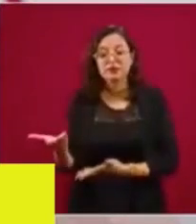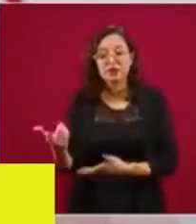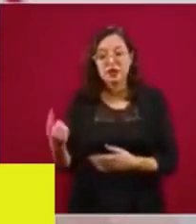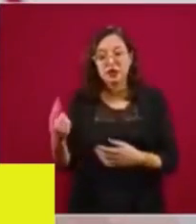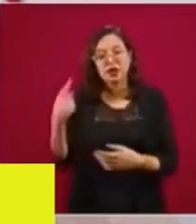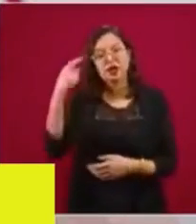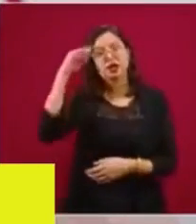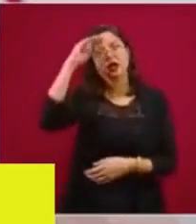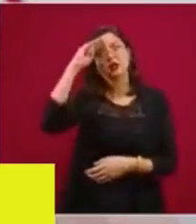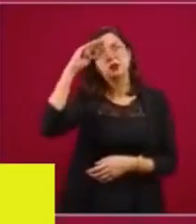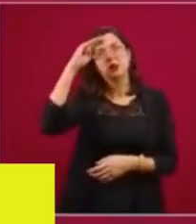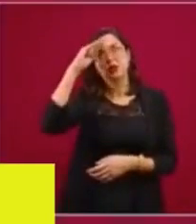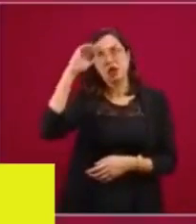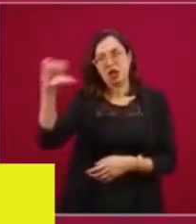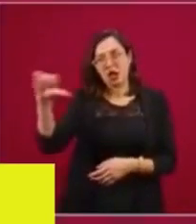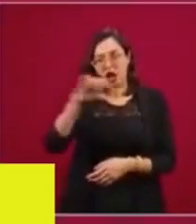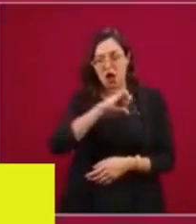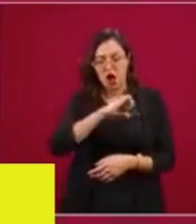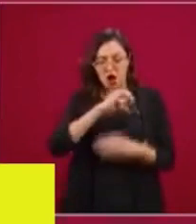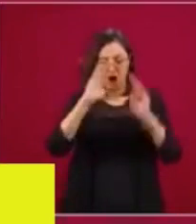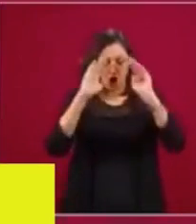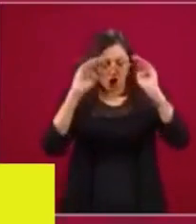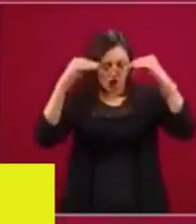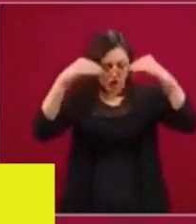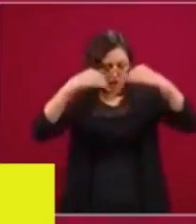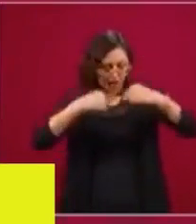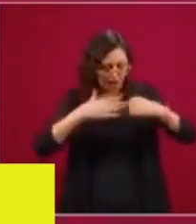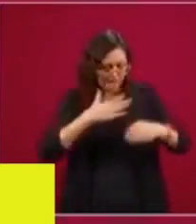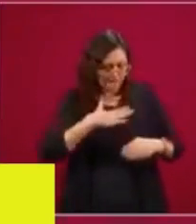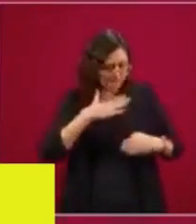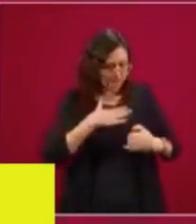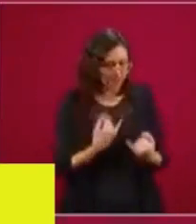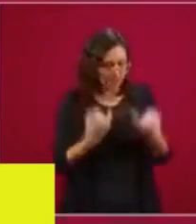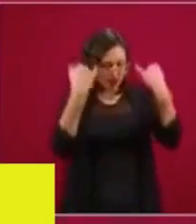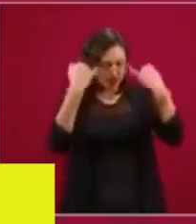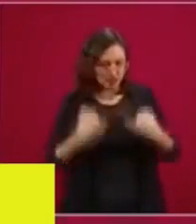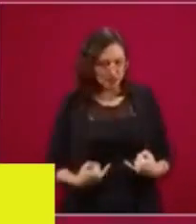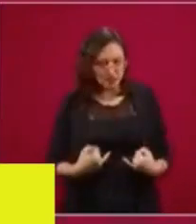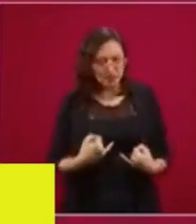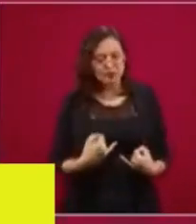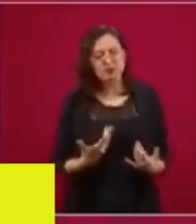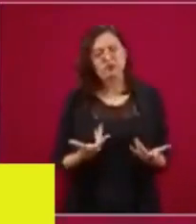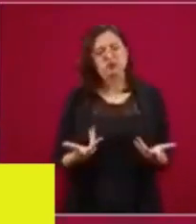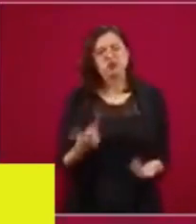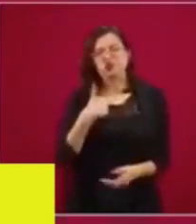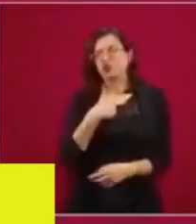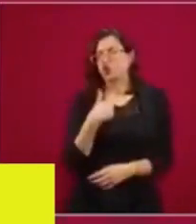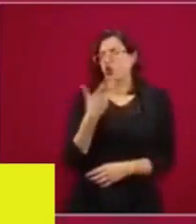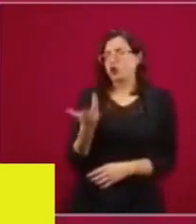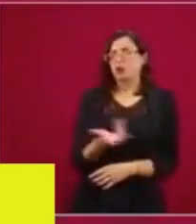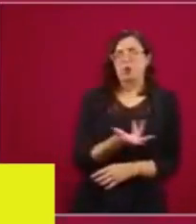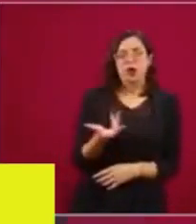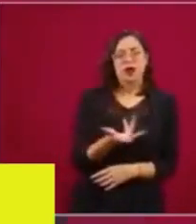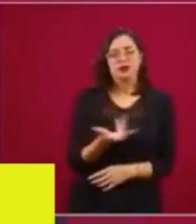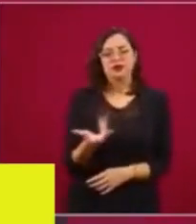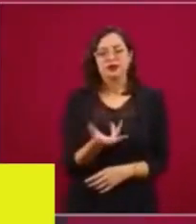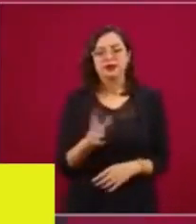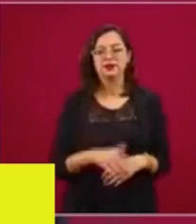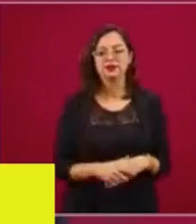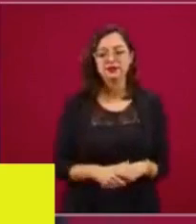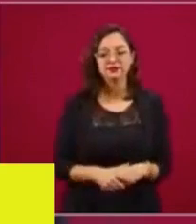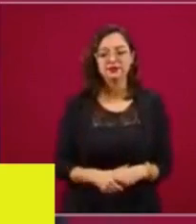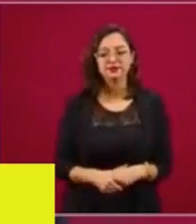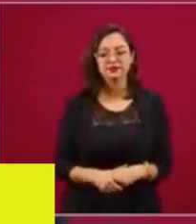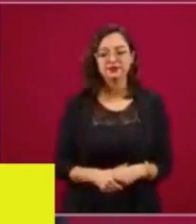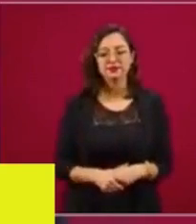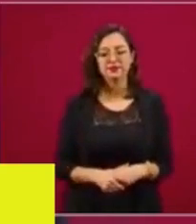manera egoísta, en forma individualista, ¿qué voy a hacer? Imagínense